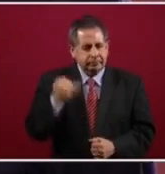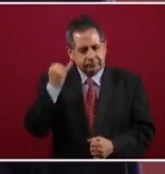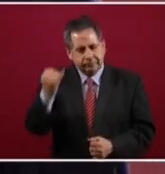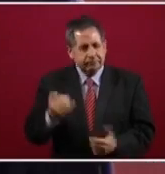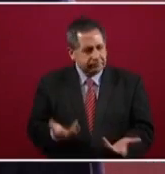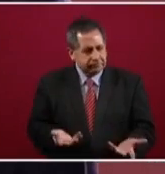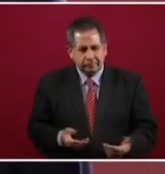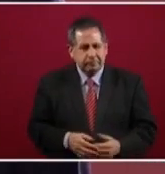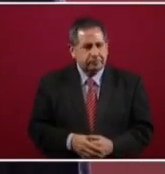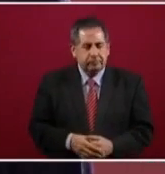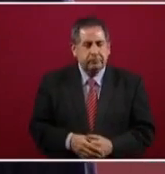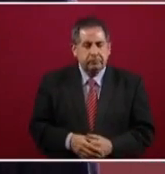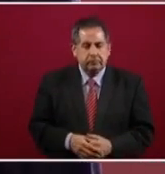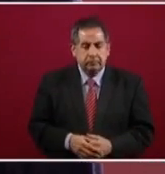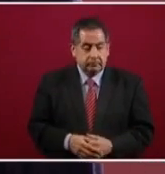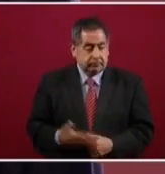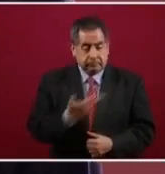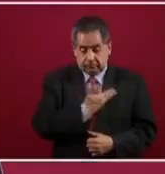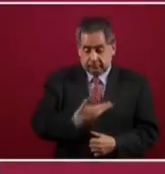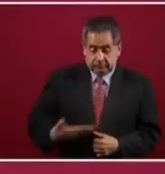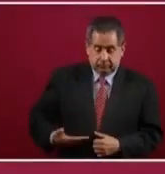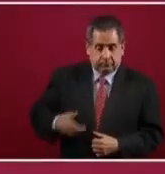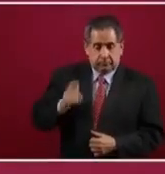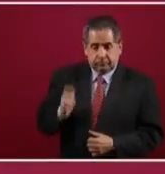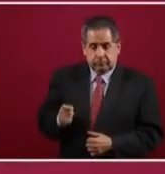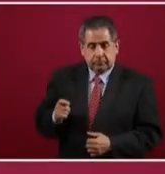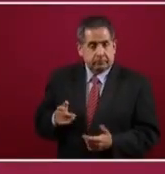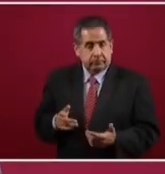Imagínense un presidente